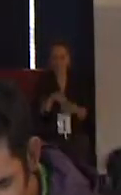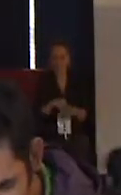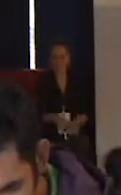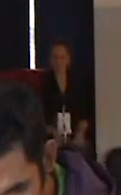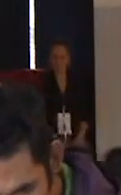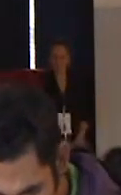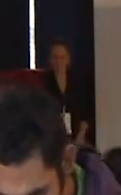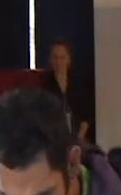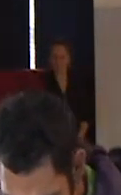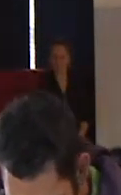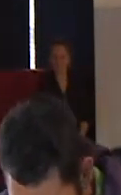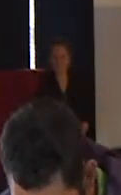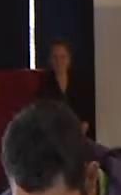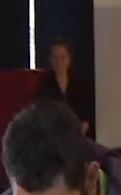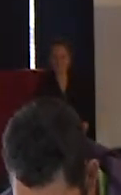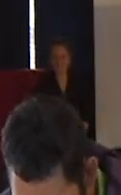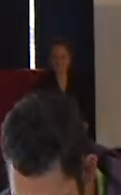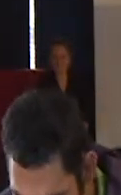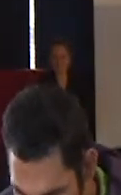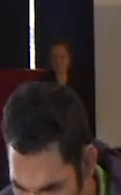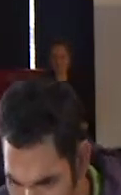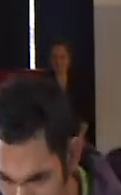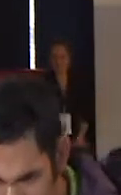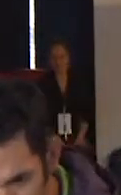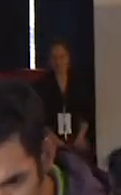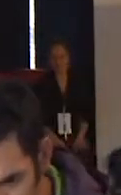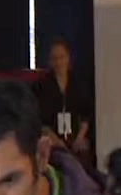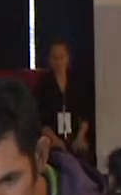convirtiéndose en mis